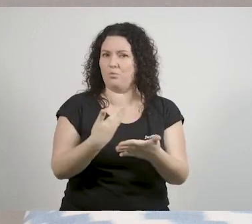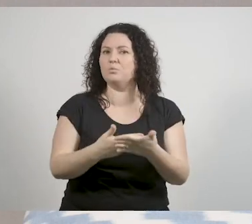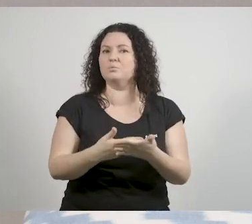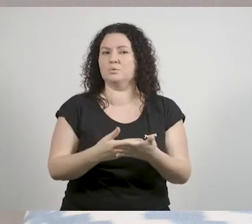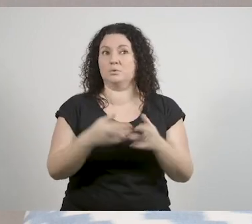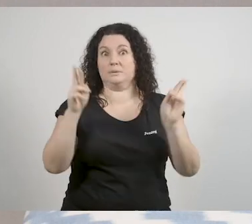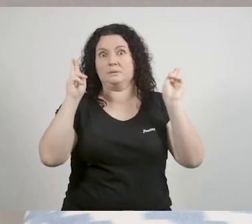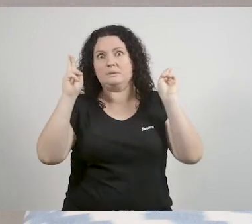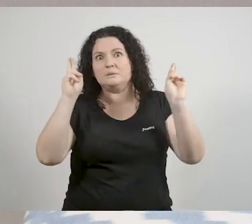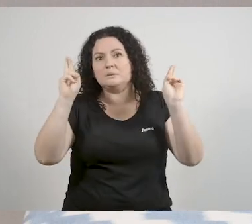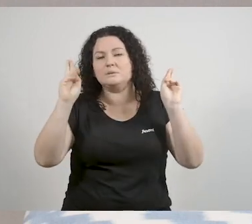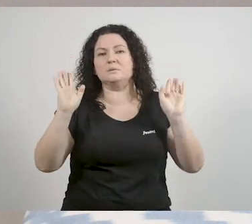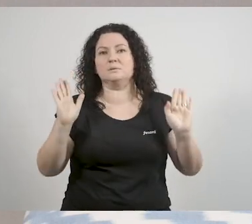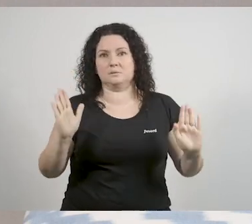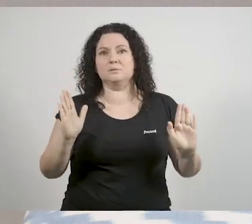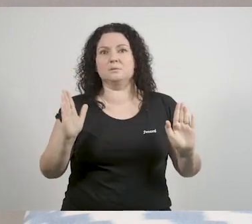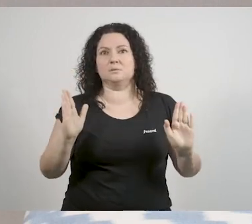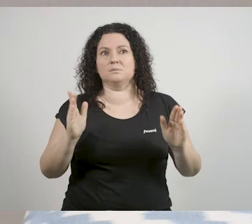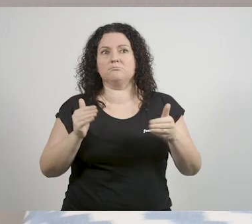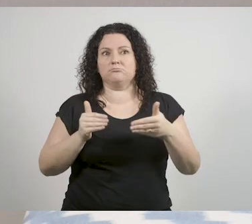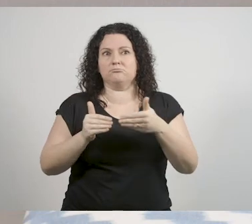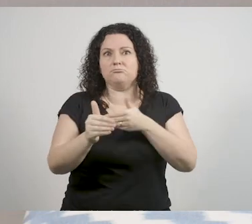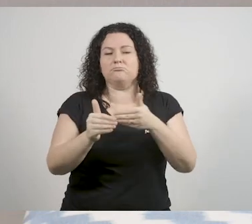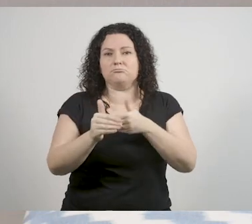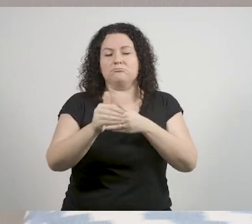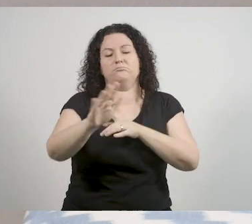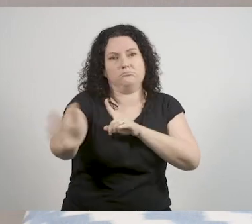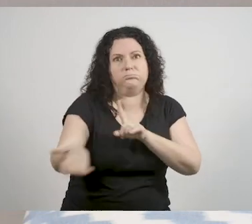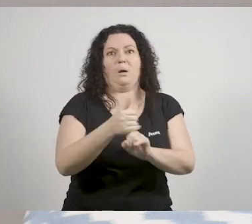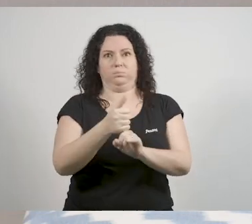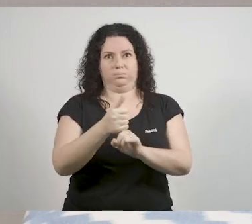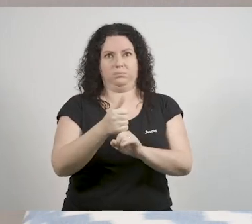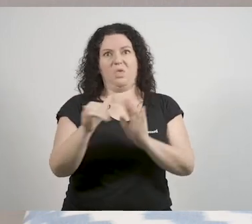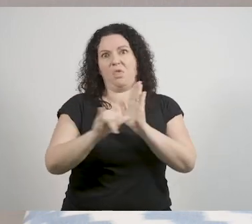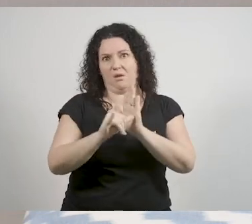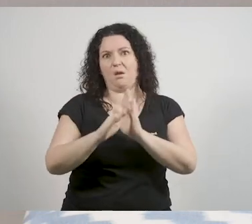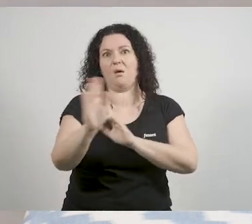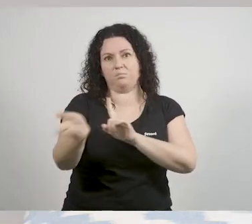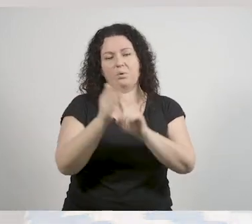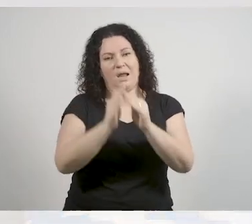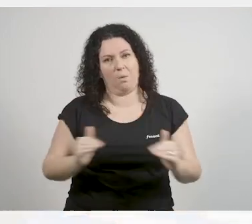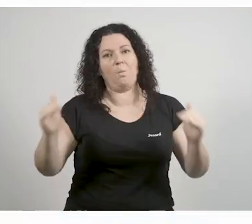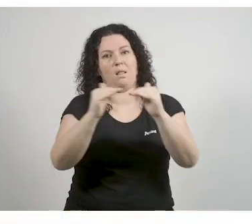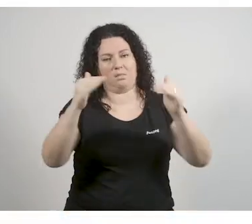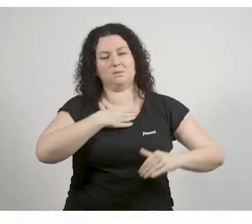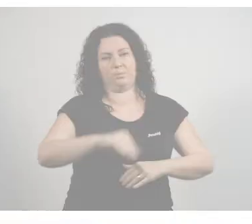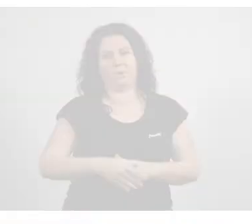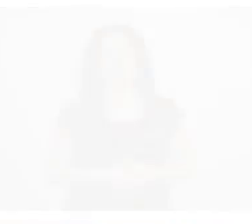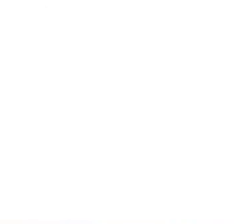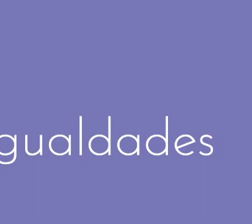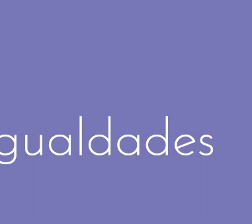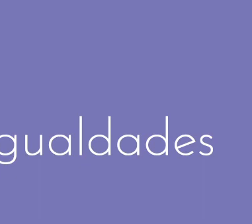y esperemos que tardemos poco en conseguir esa igualdad.